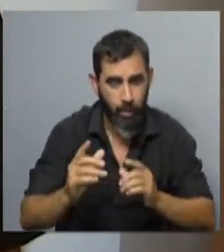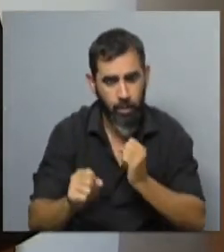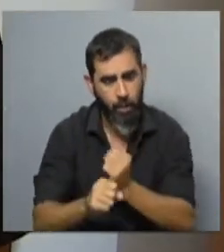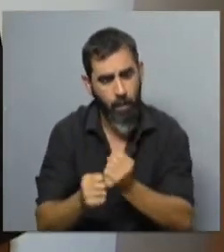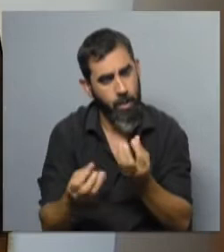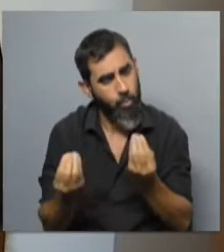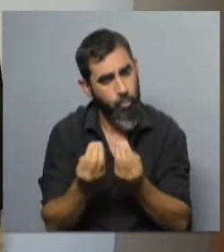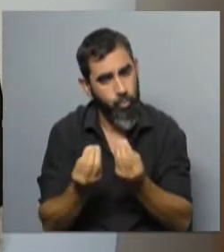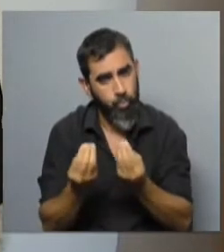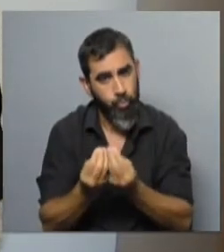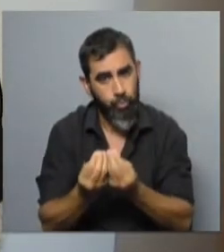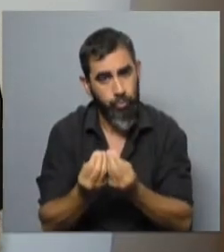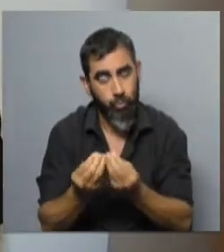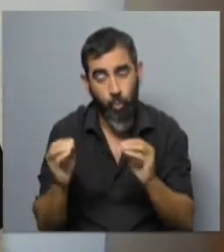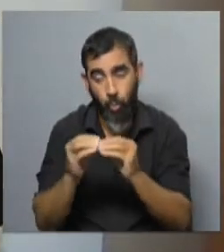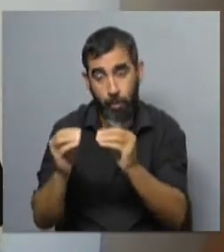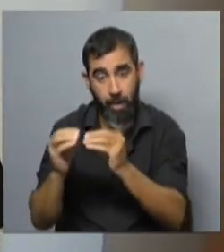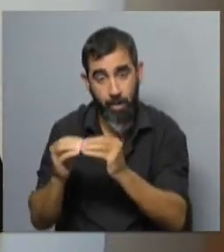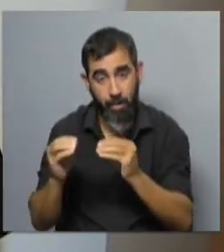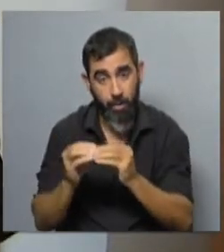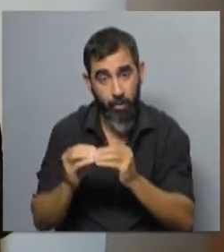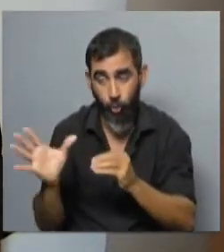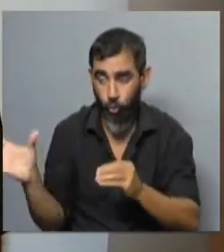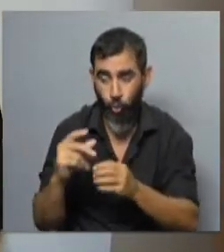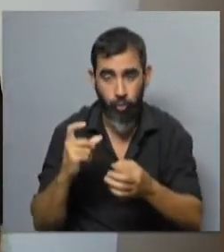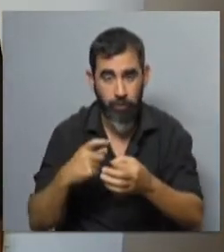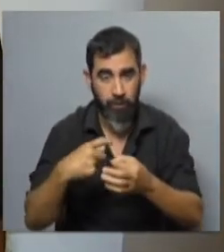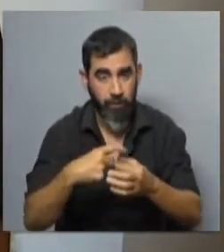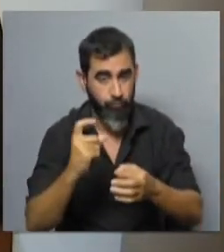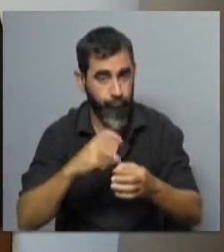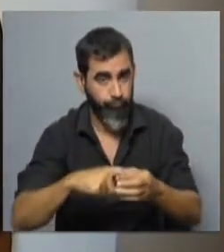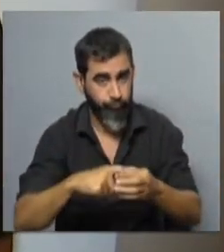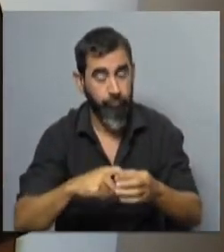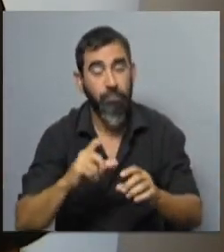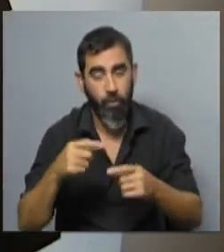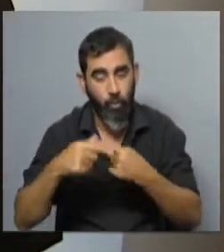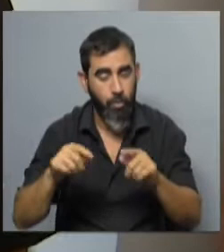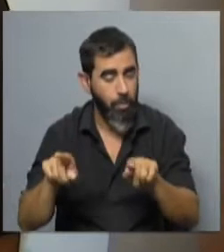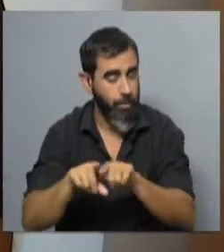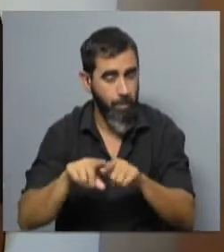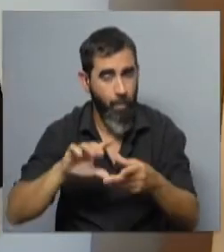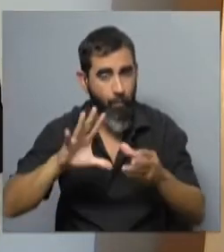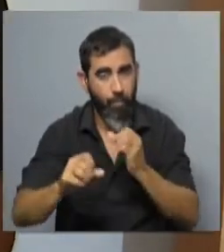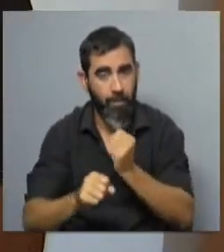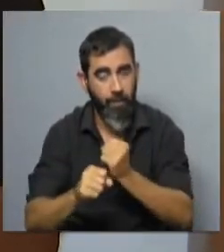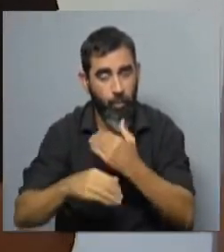mucho con los compañeros que están todos sindicalizados. Y bueno, y seguimos también en ese proceso. Jorge,